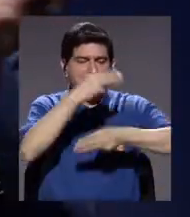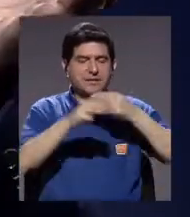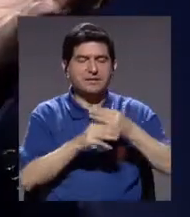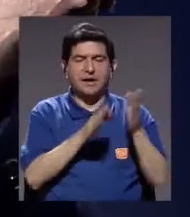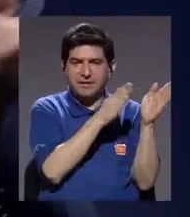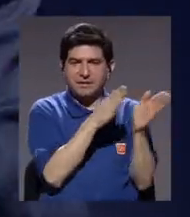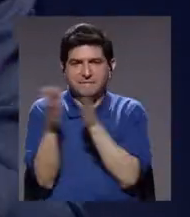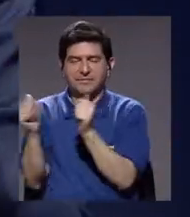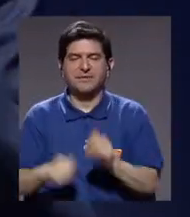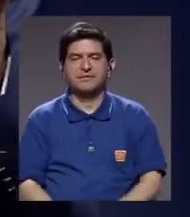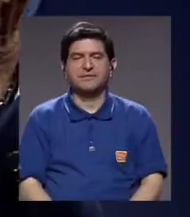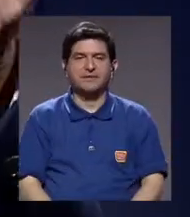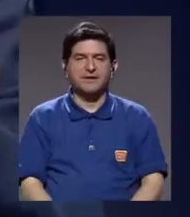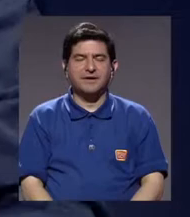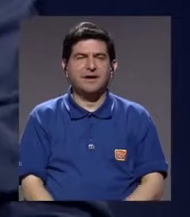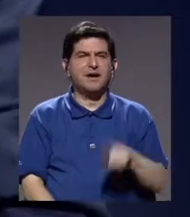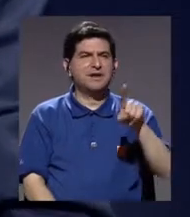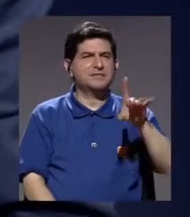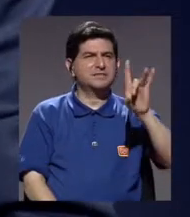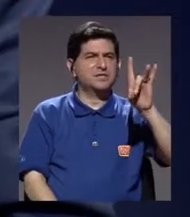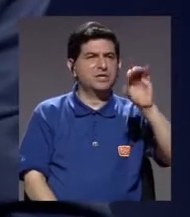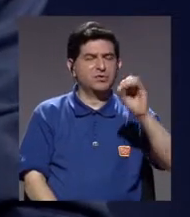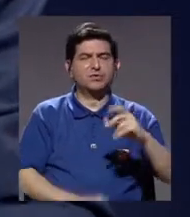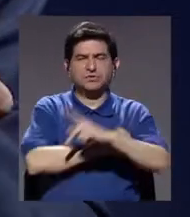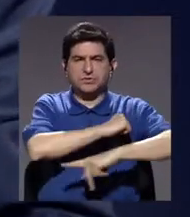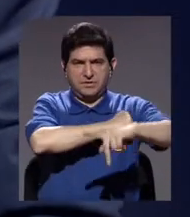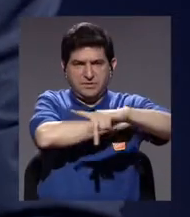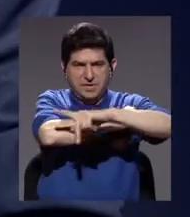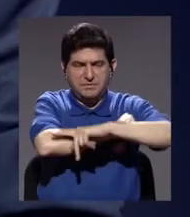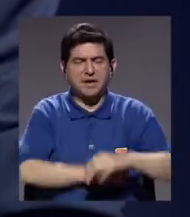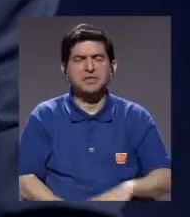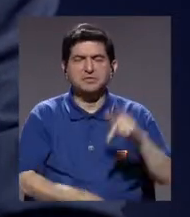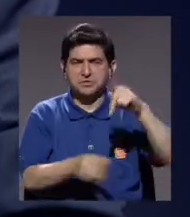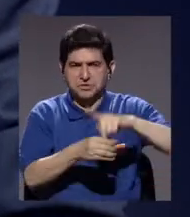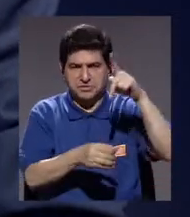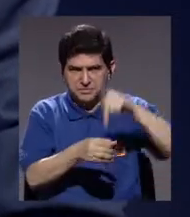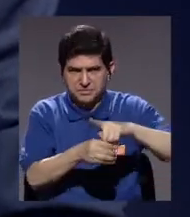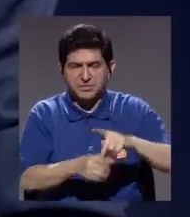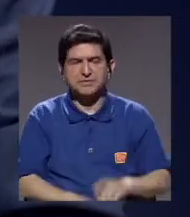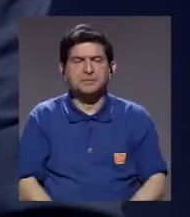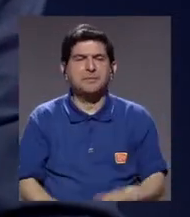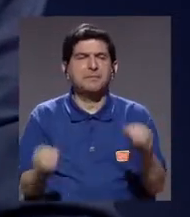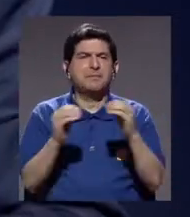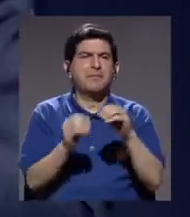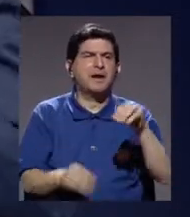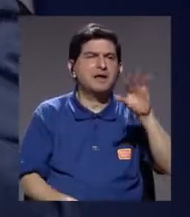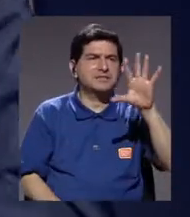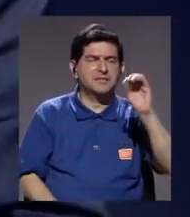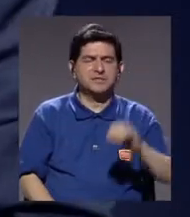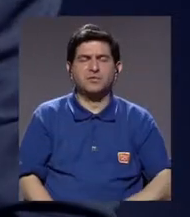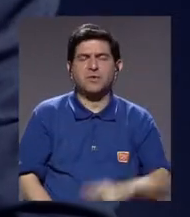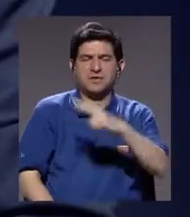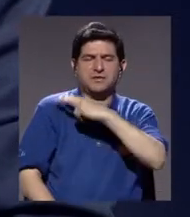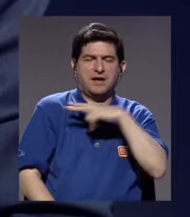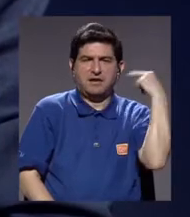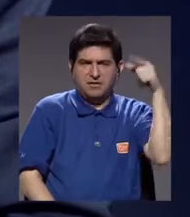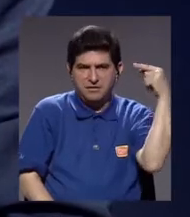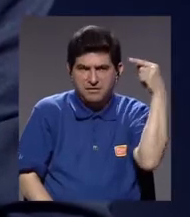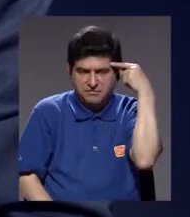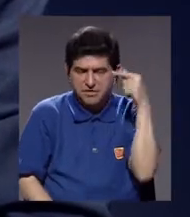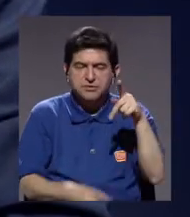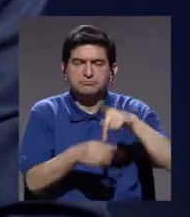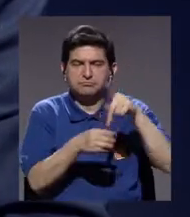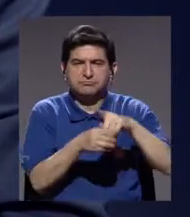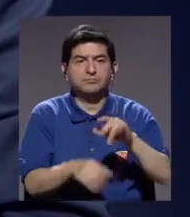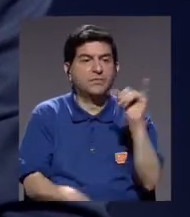estados presentes, con más de 50 jefes de estado, etcétera. Y también la Agenda 2030 para